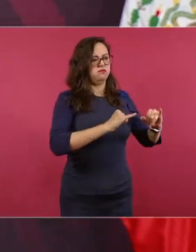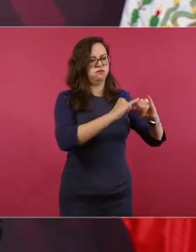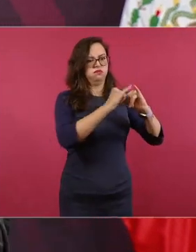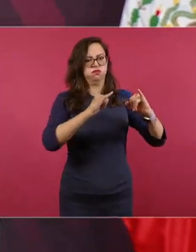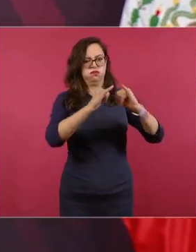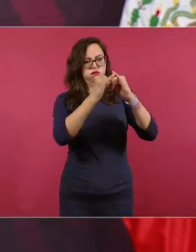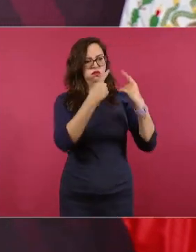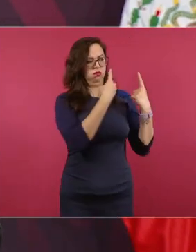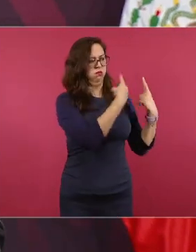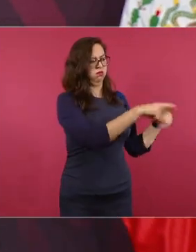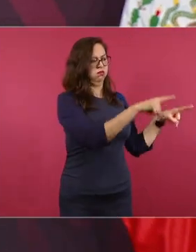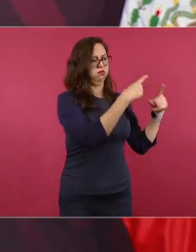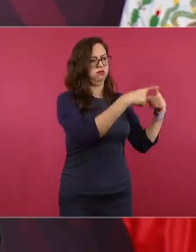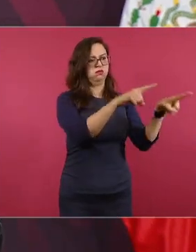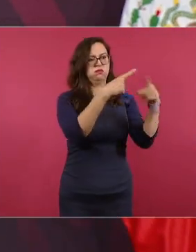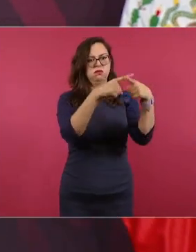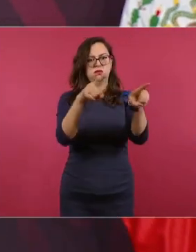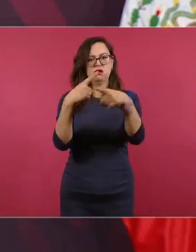organismos